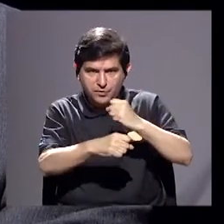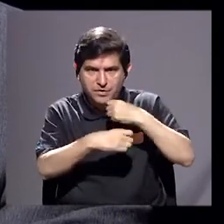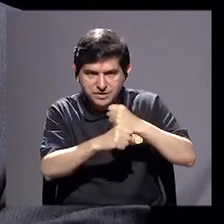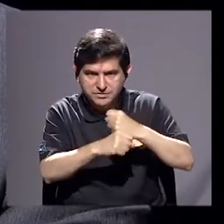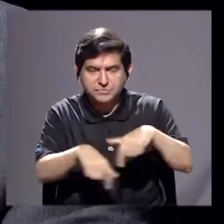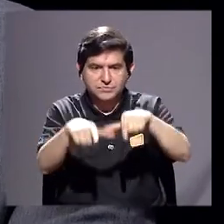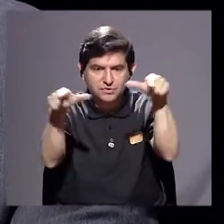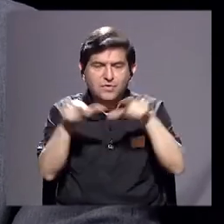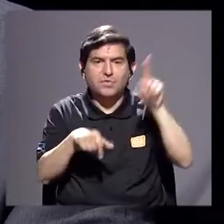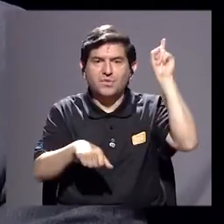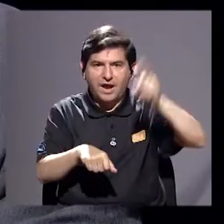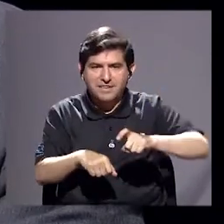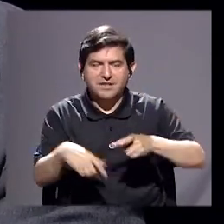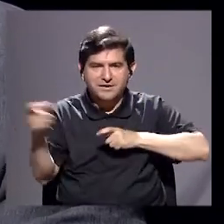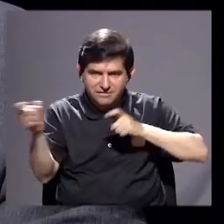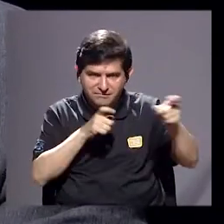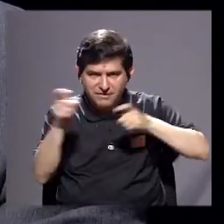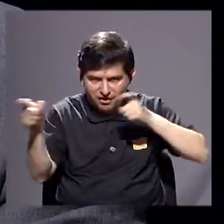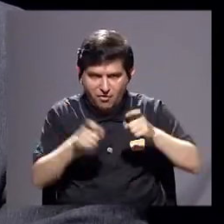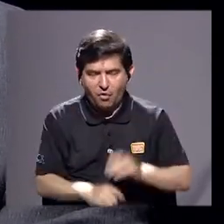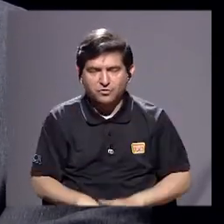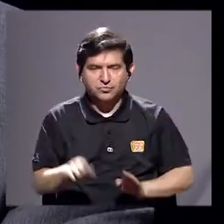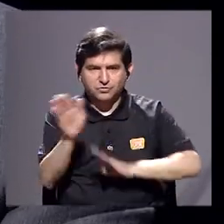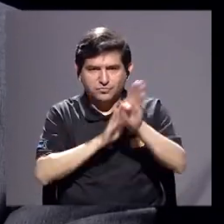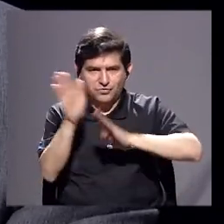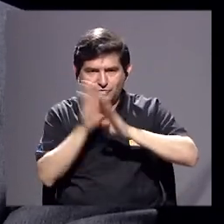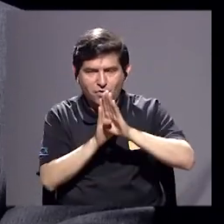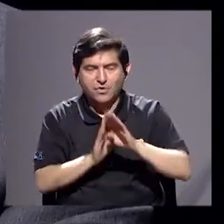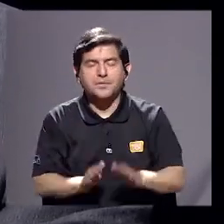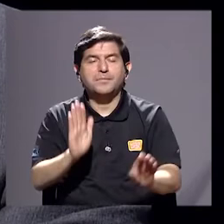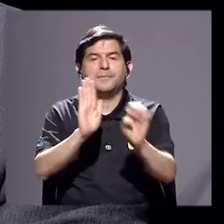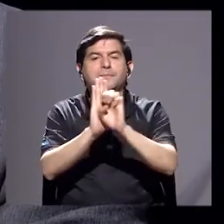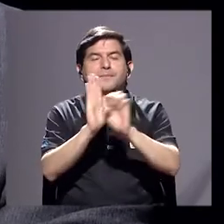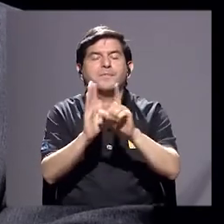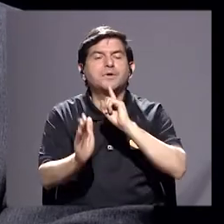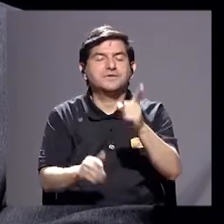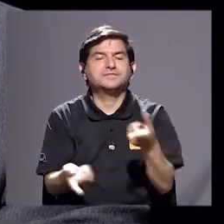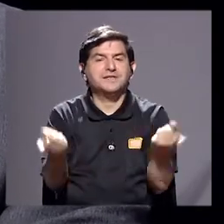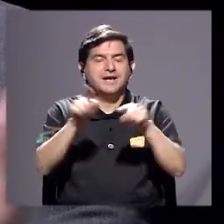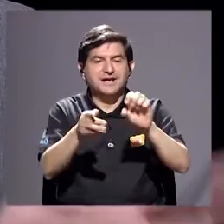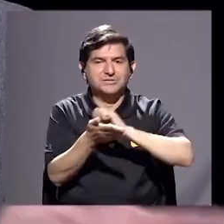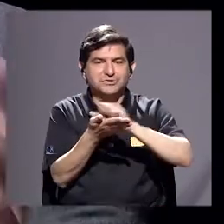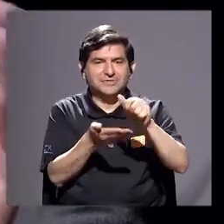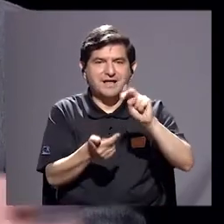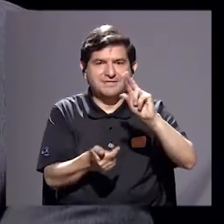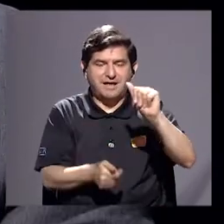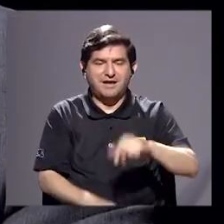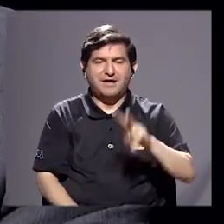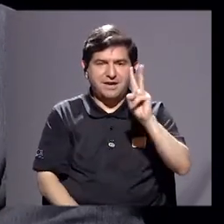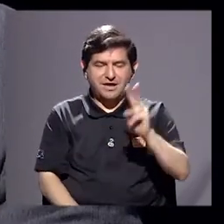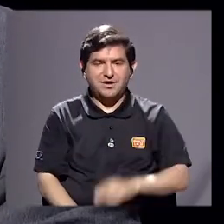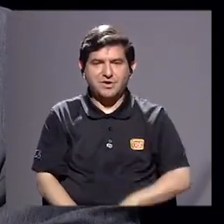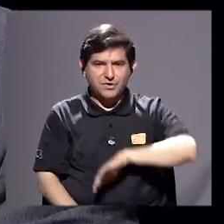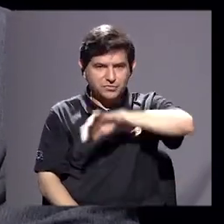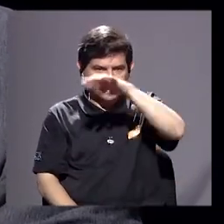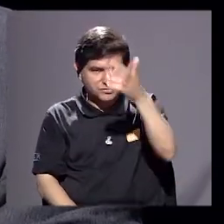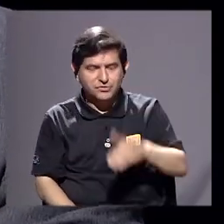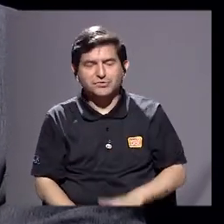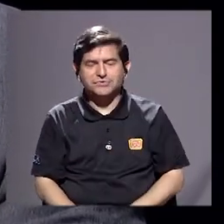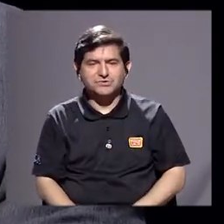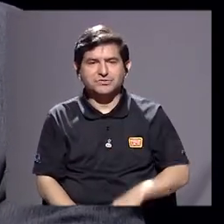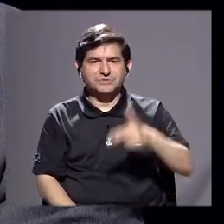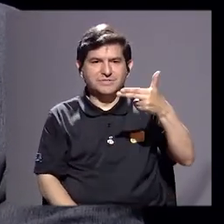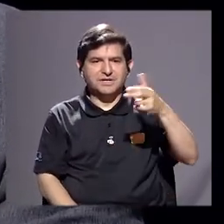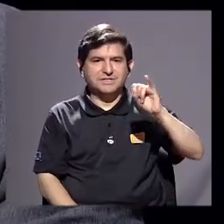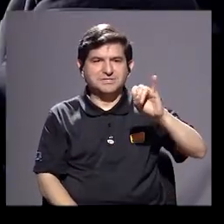zonas que deberían estar controladas han tenido el desarrollo solo por ejemplo para citar el caso de santana y con los 12 los citaría y tapes